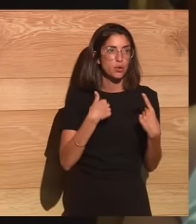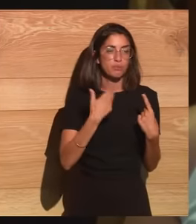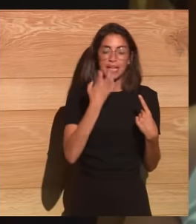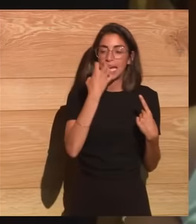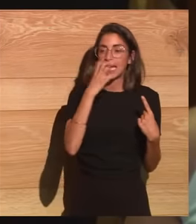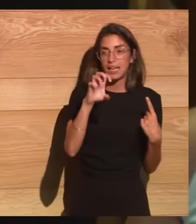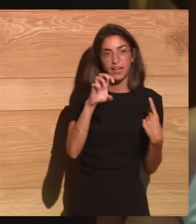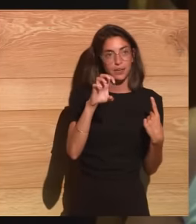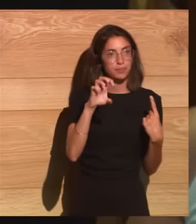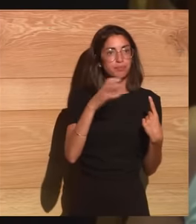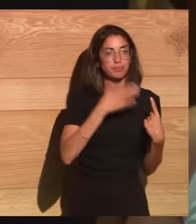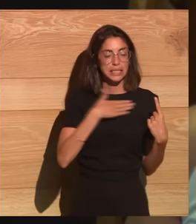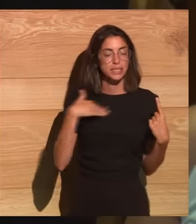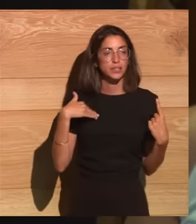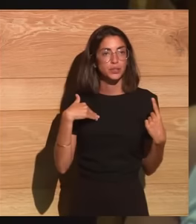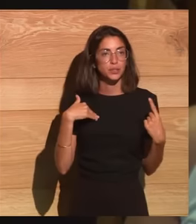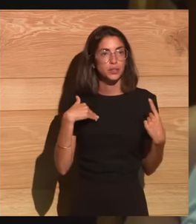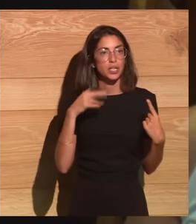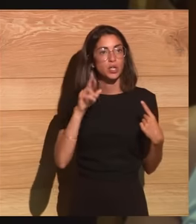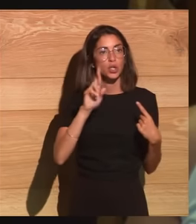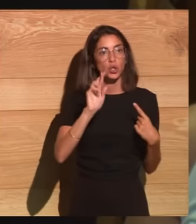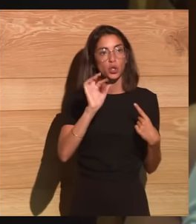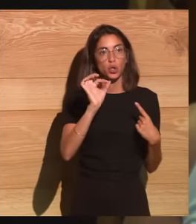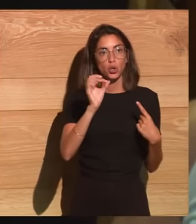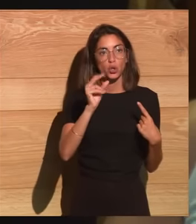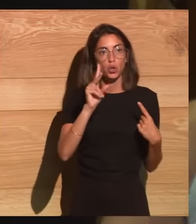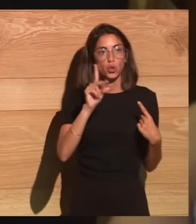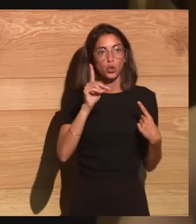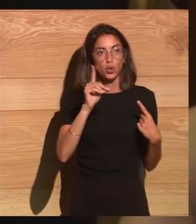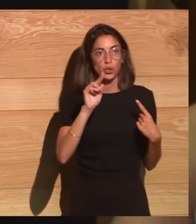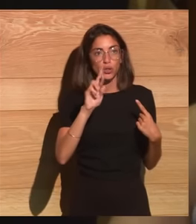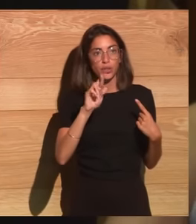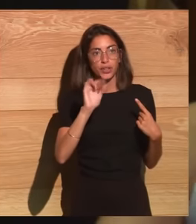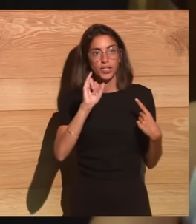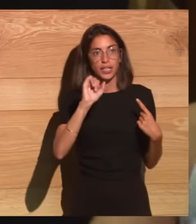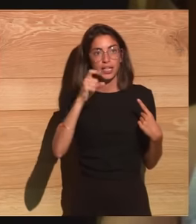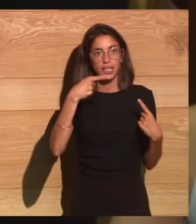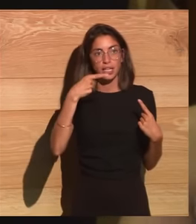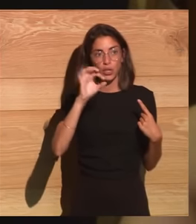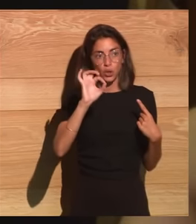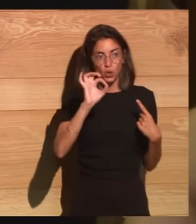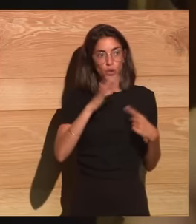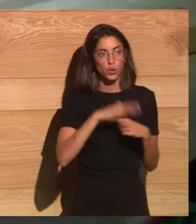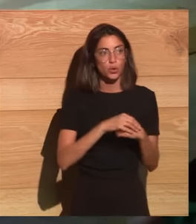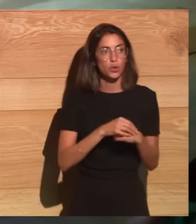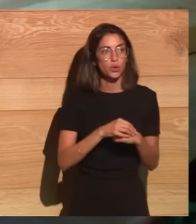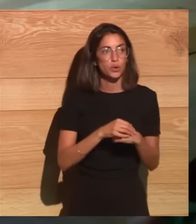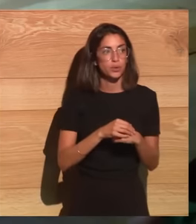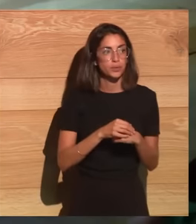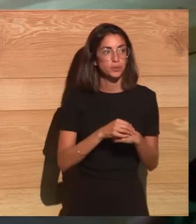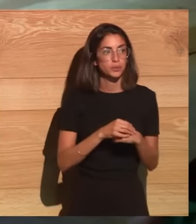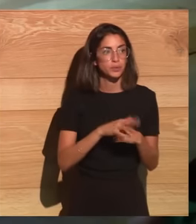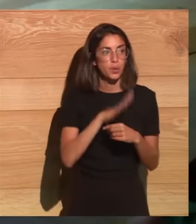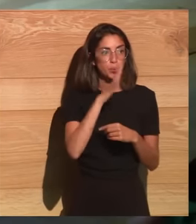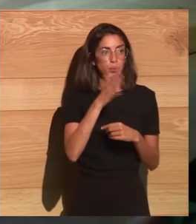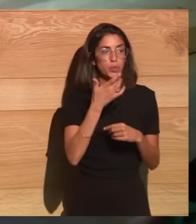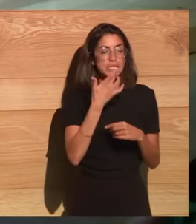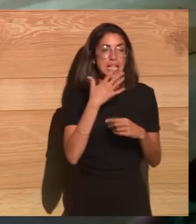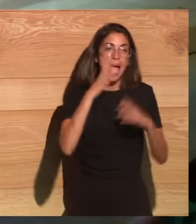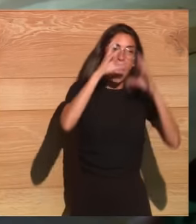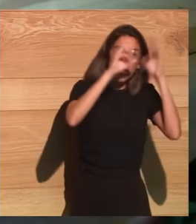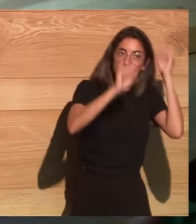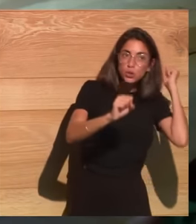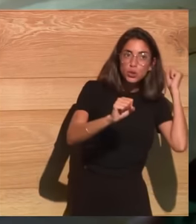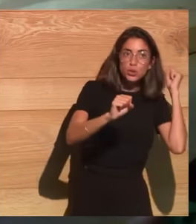queja. A Rodrigo. Es que depende, yo creo que mucho del semáforo, ¿no? Una queja a Rodrigo. Para no, pasar de brillante que... a Atocha.